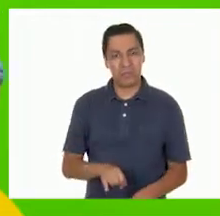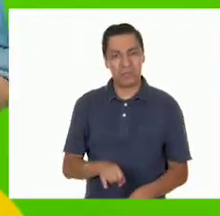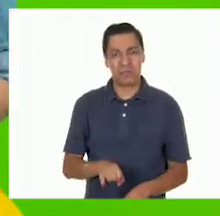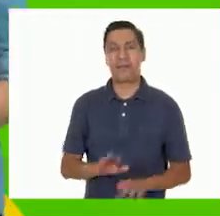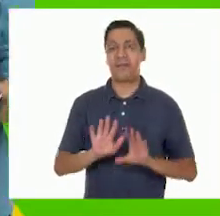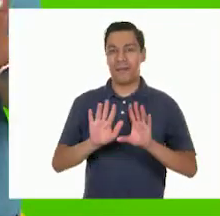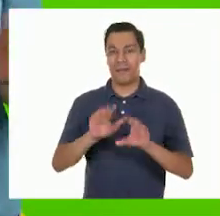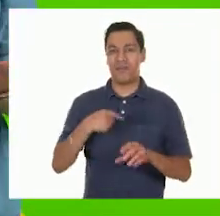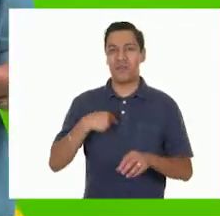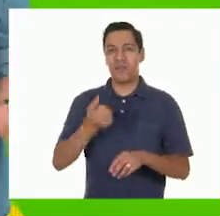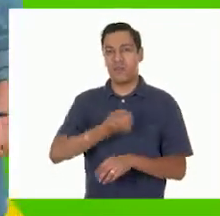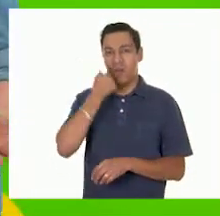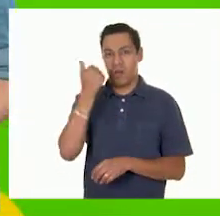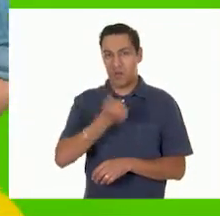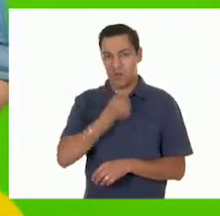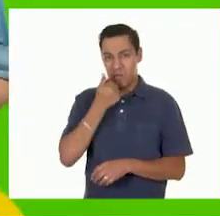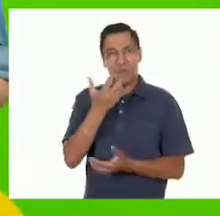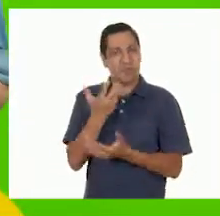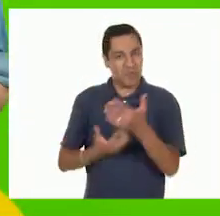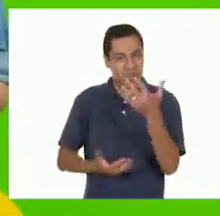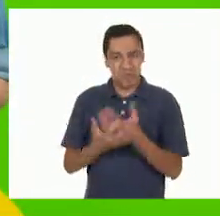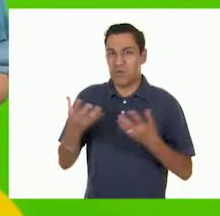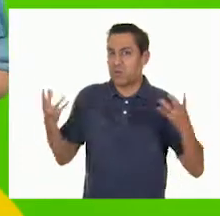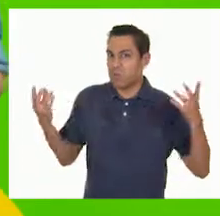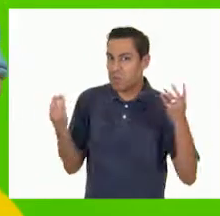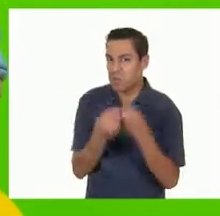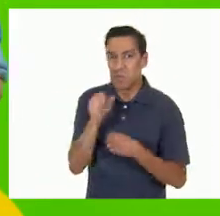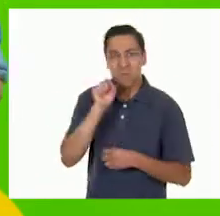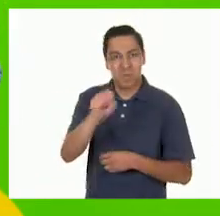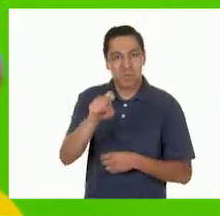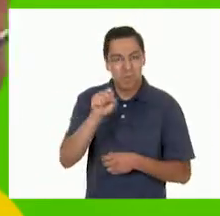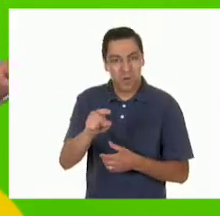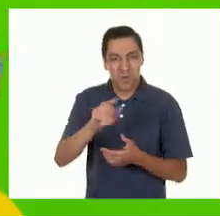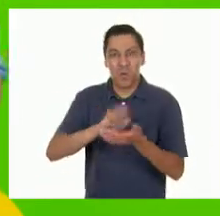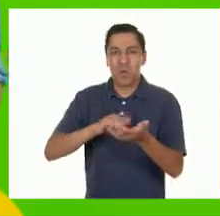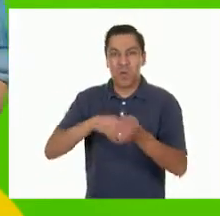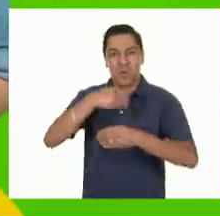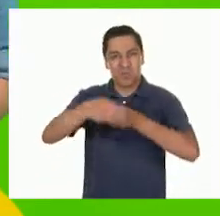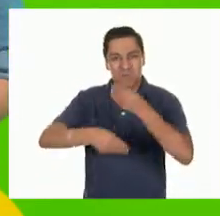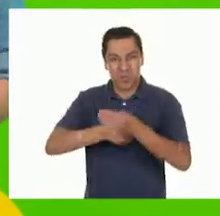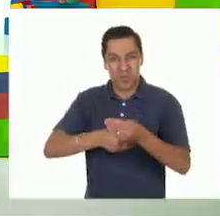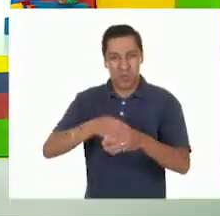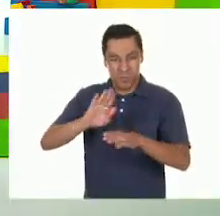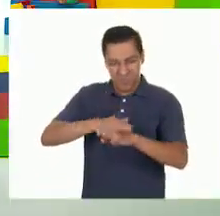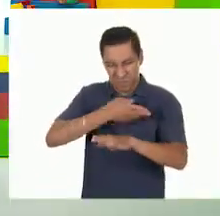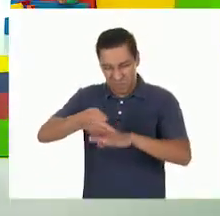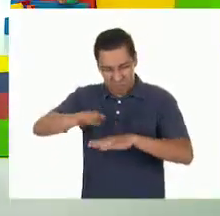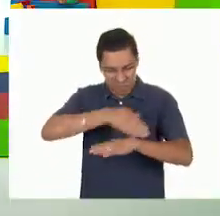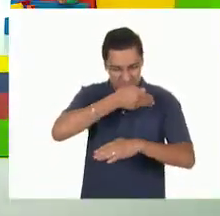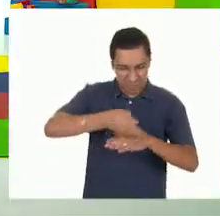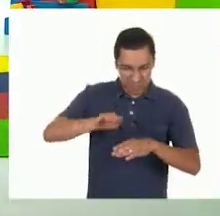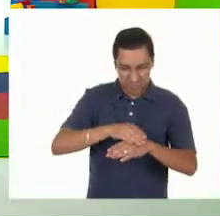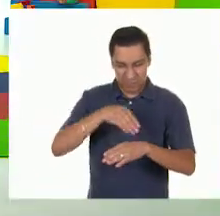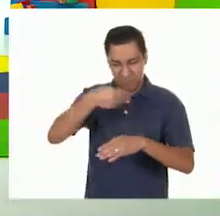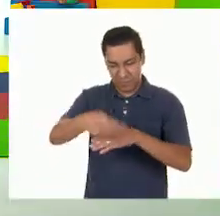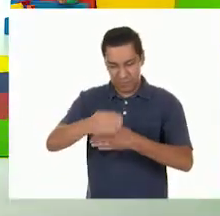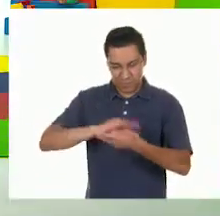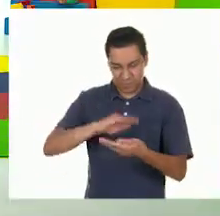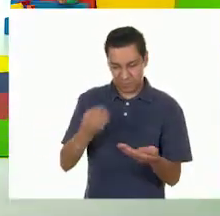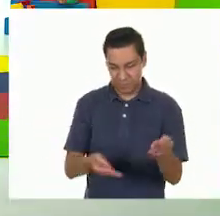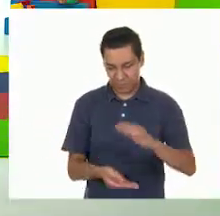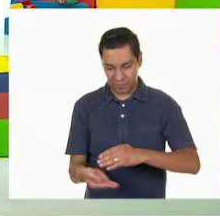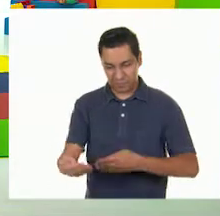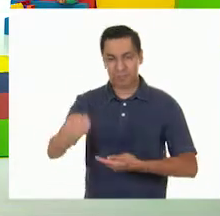estaba con mis alumnos hicimos alebrijes con papel periódico rollos de cartón y engrudo creo que lo tengo por aquí mientras